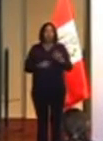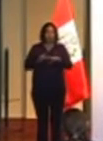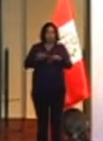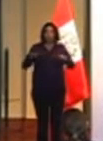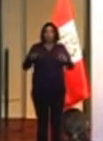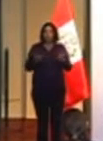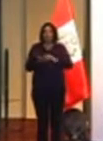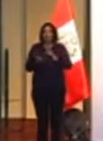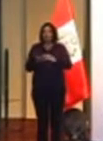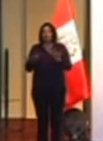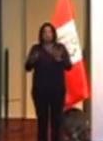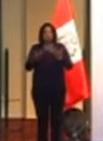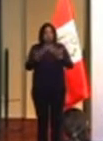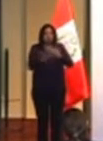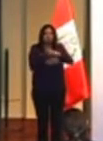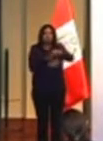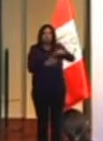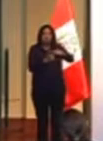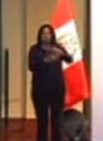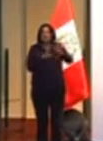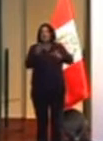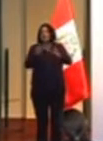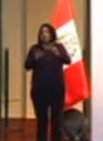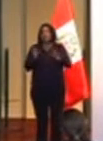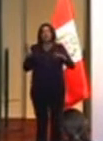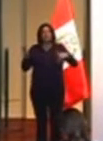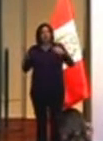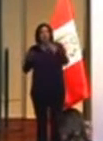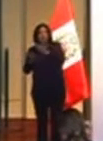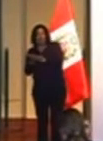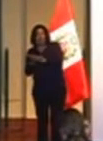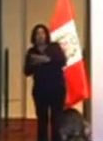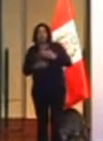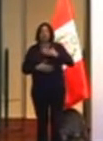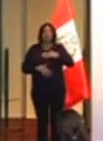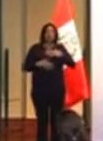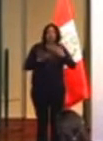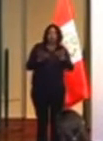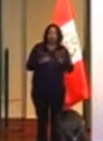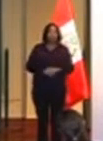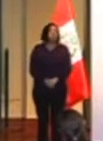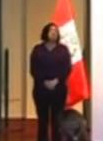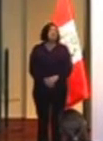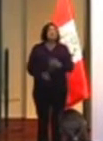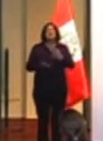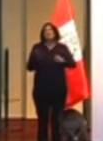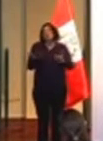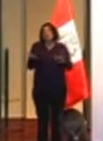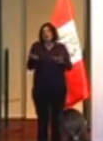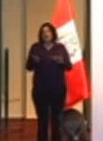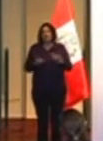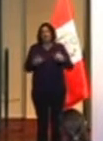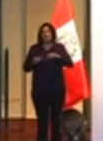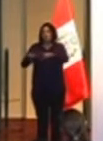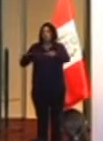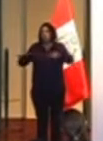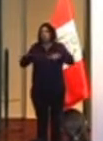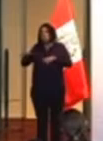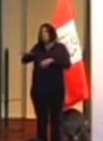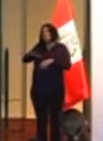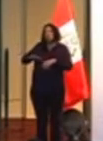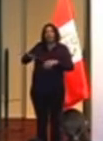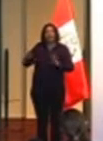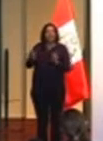son más amigables para que llegue la gente, para que se disfrute más, para que tengamos un lugar